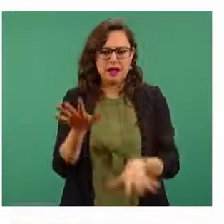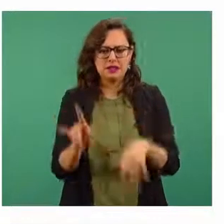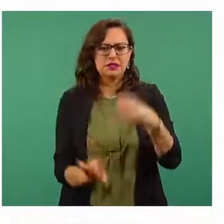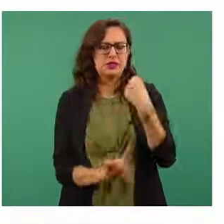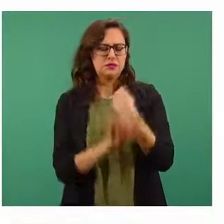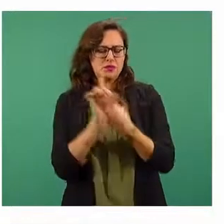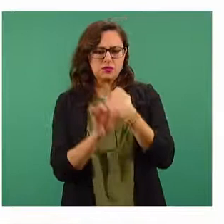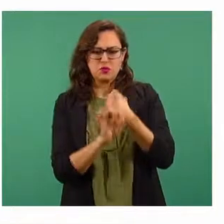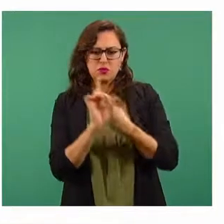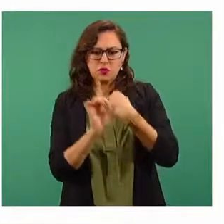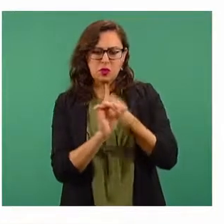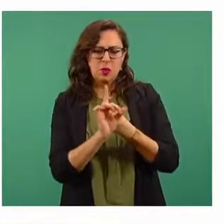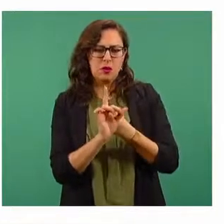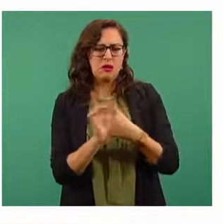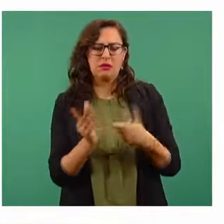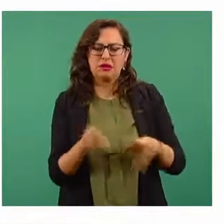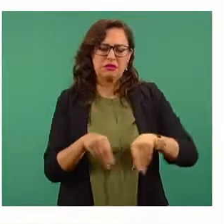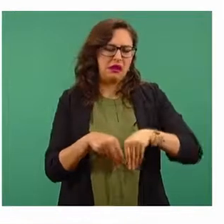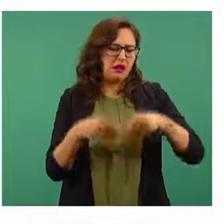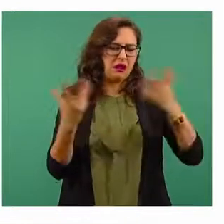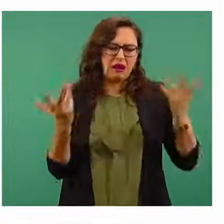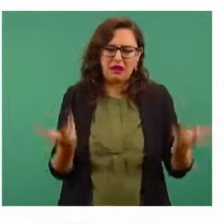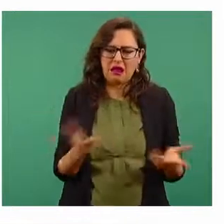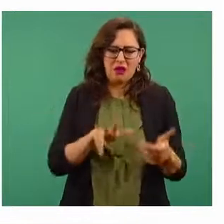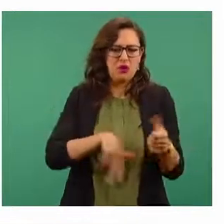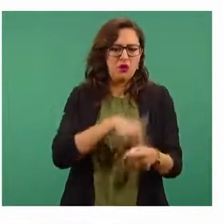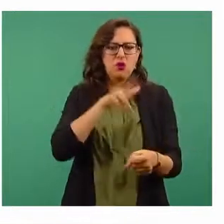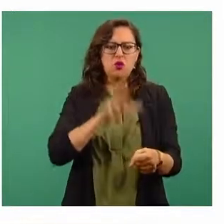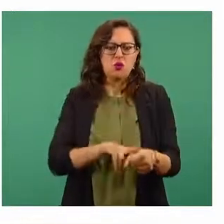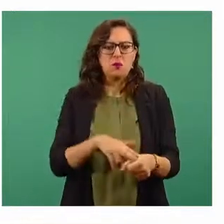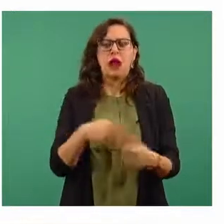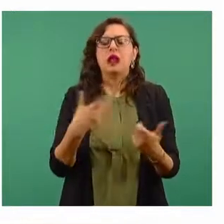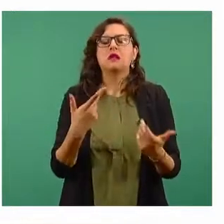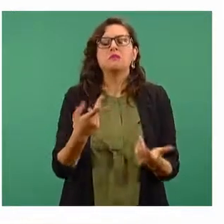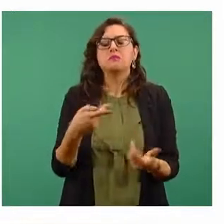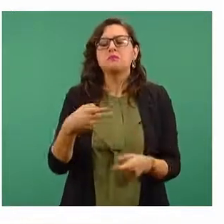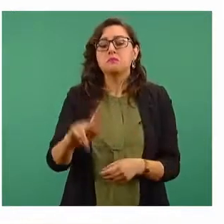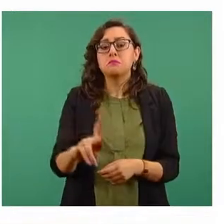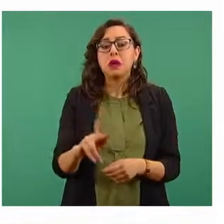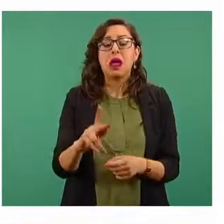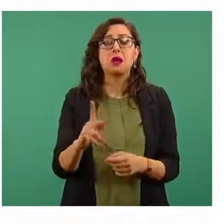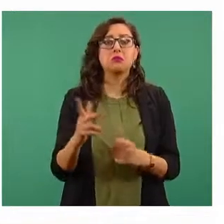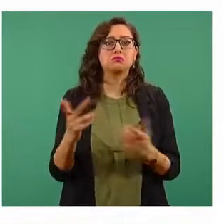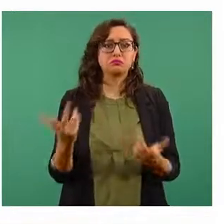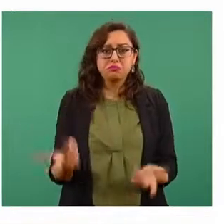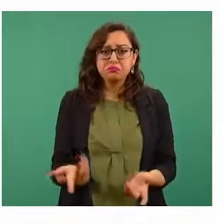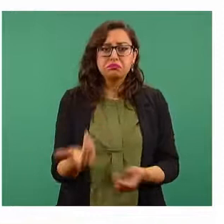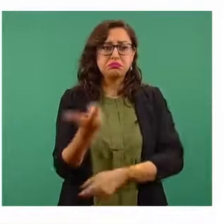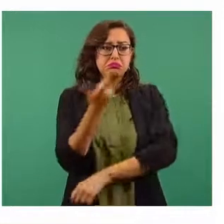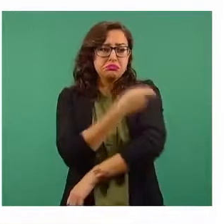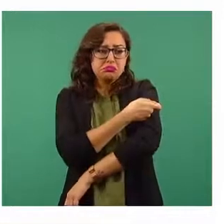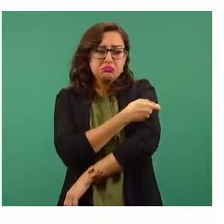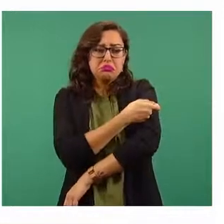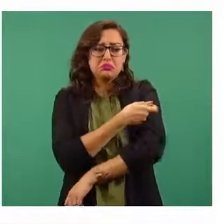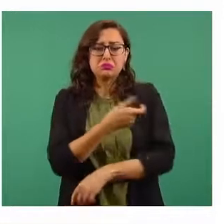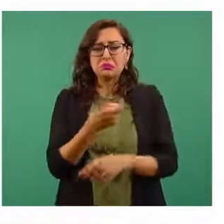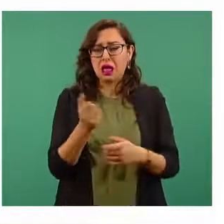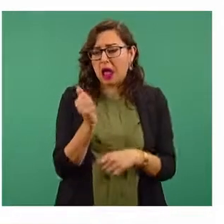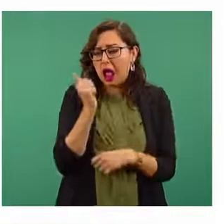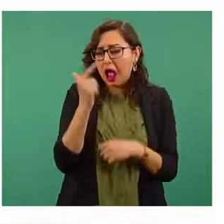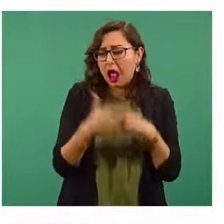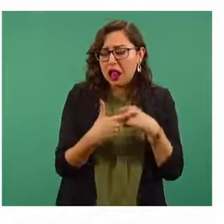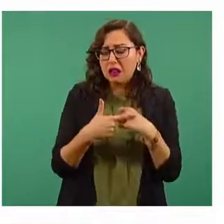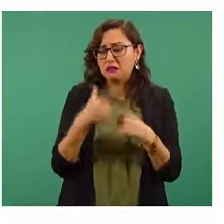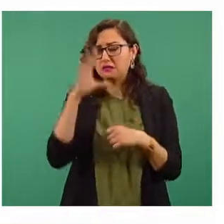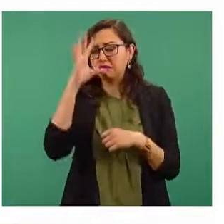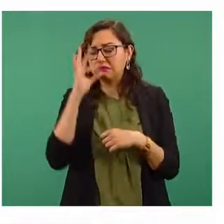han sido, en términos generales, de un estado no grave, y desde luego tenemos